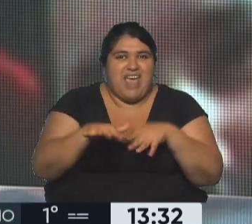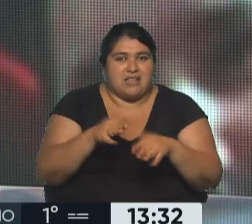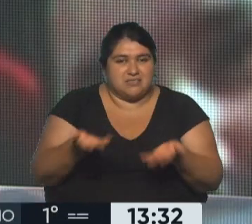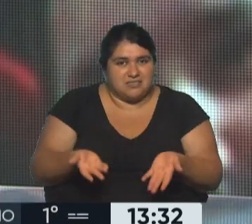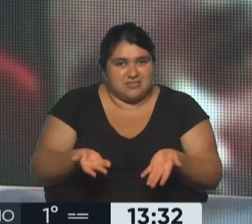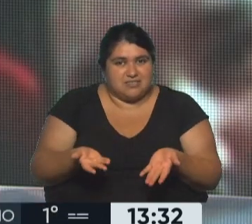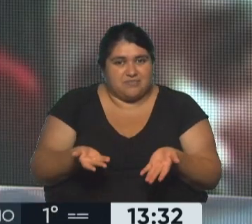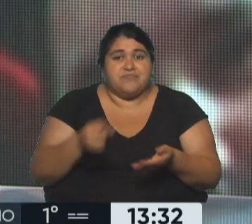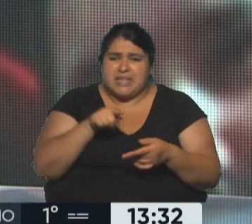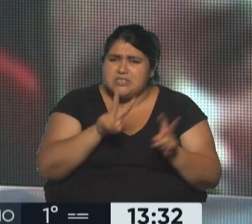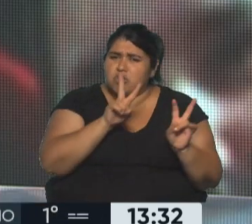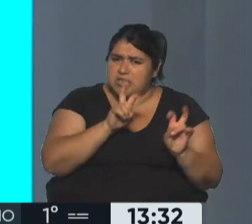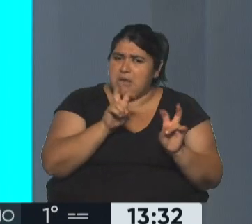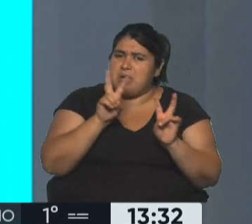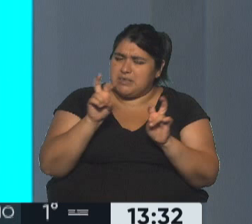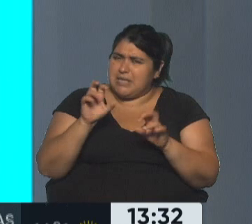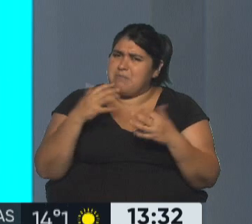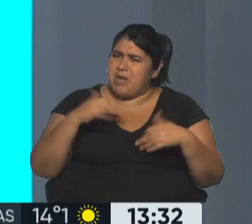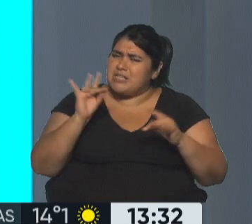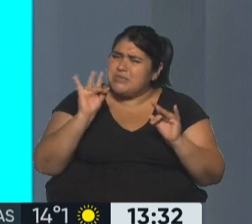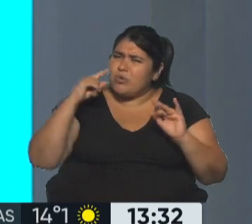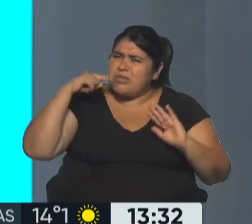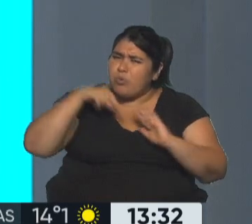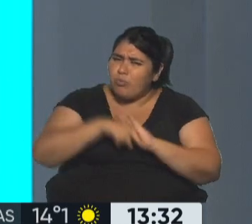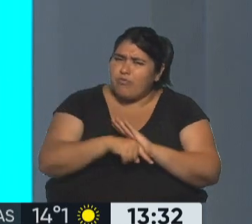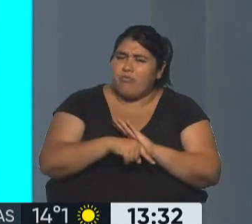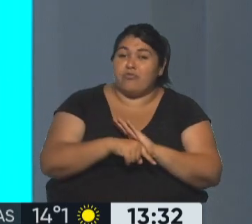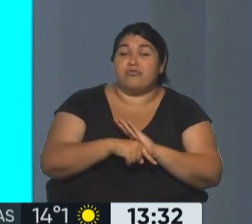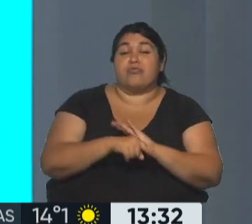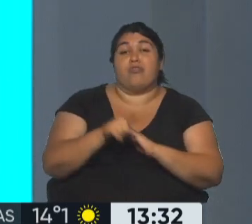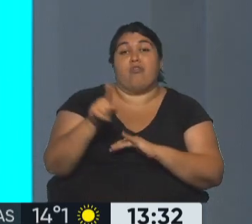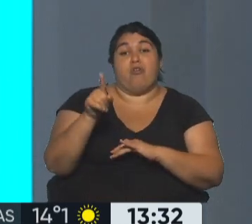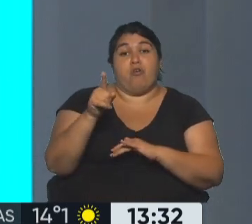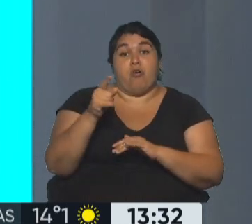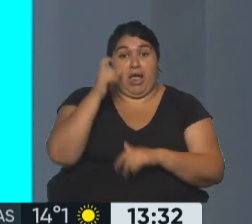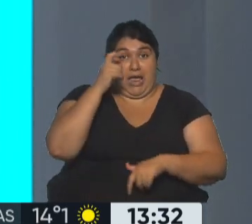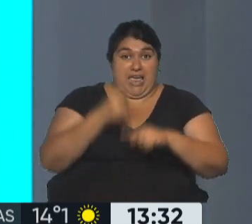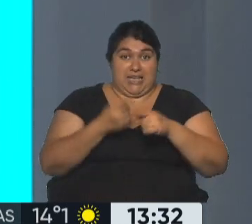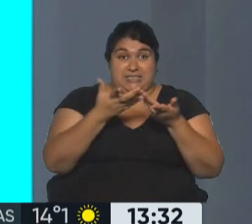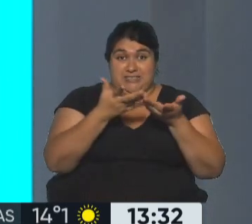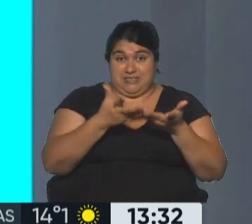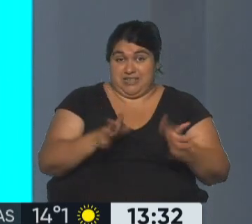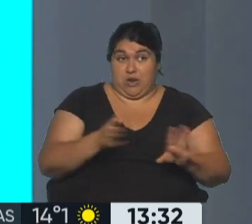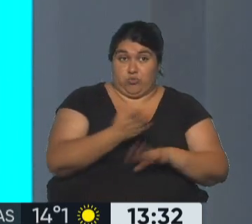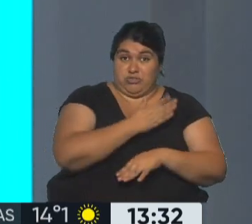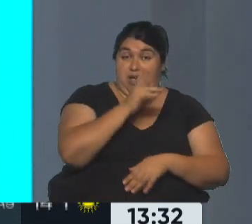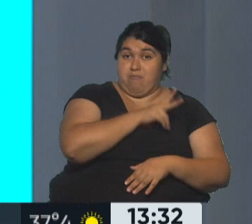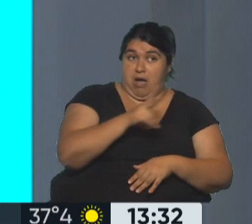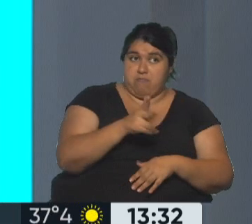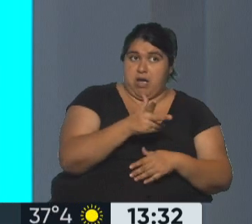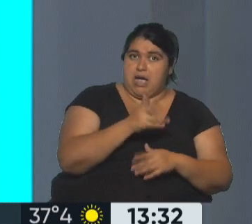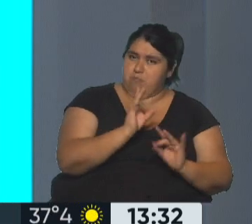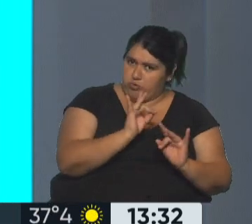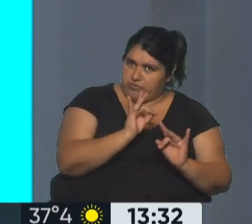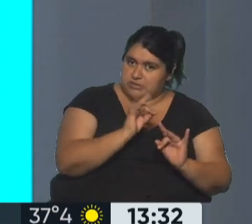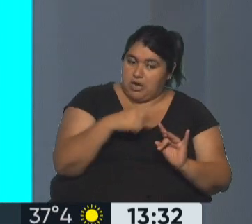hay ahí temas muy profundos, que por eso digo, la renuncia de Benito es fuerte en eso. Es decir, o hacemos algo